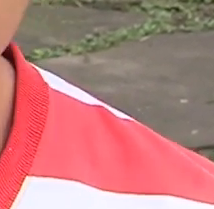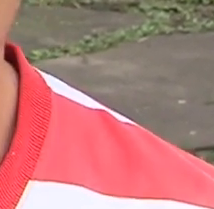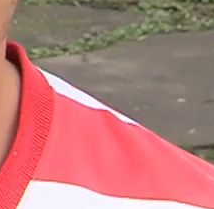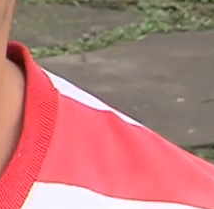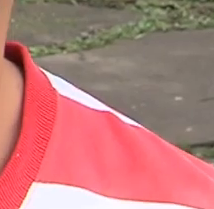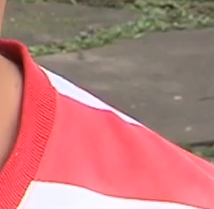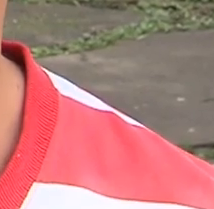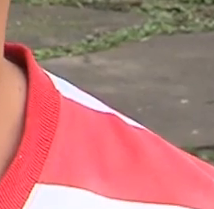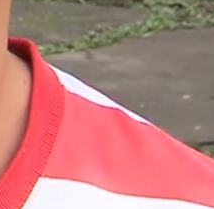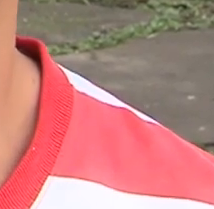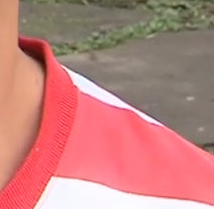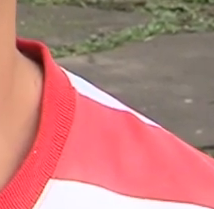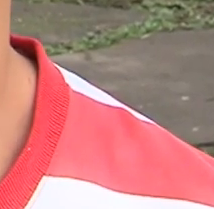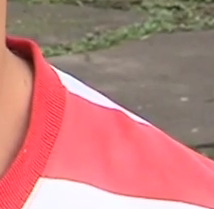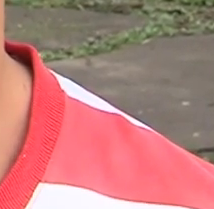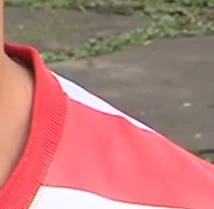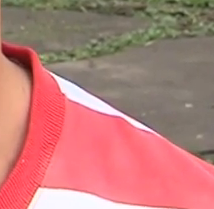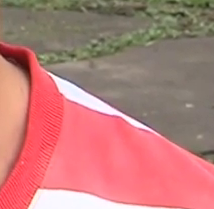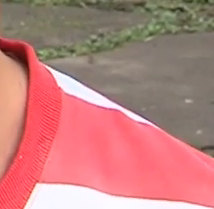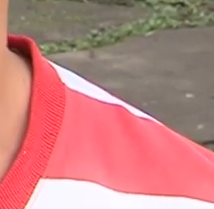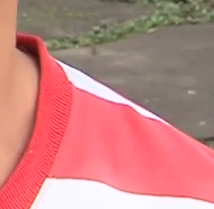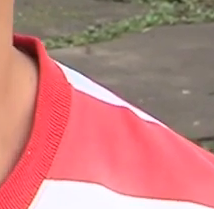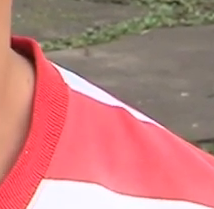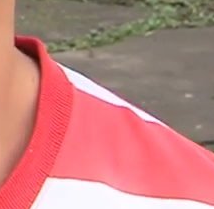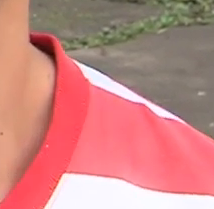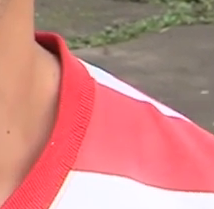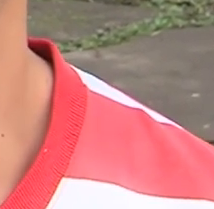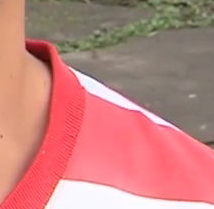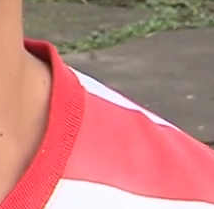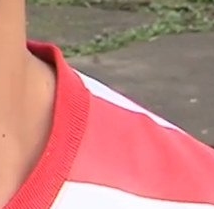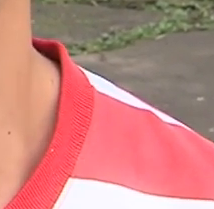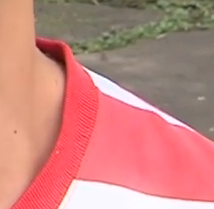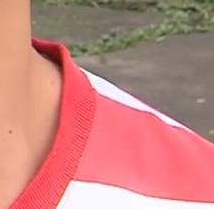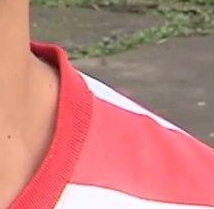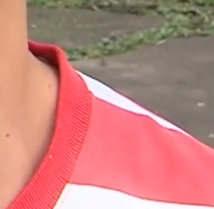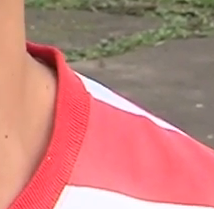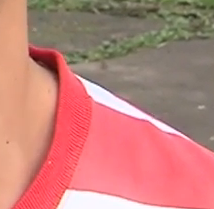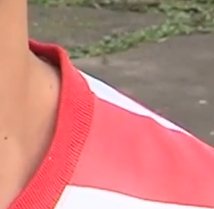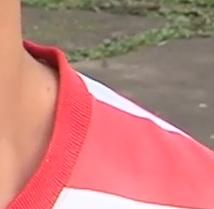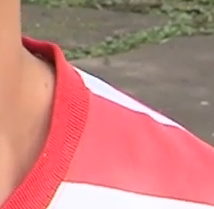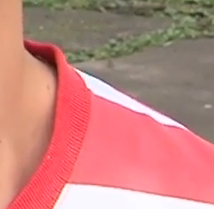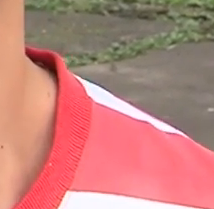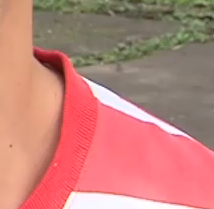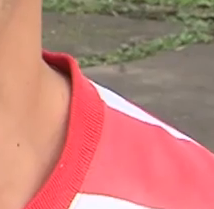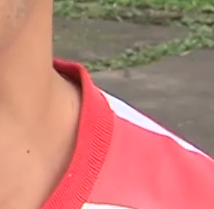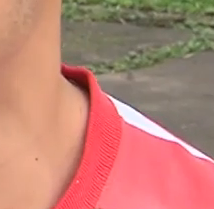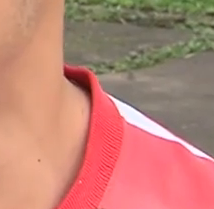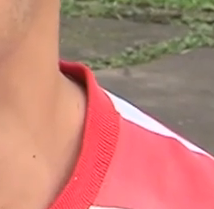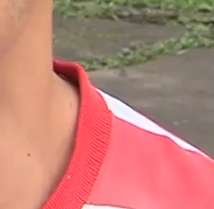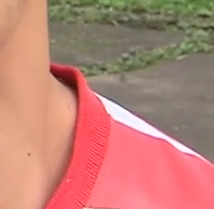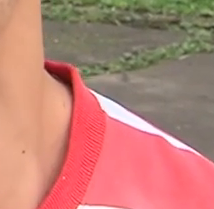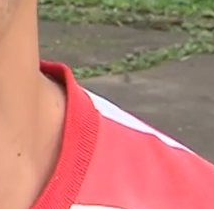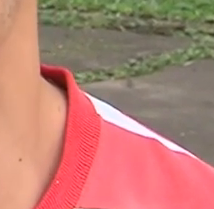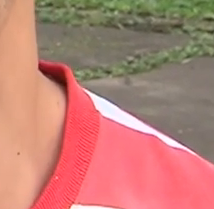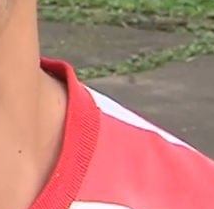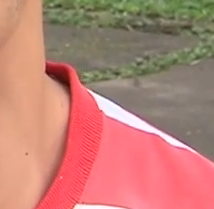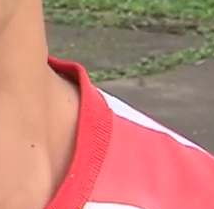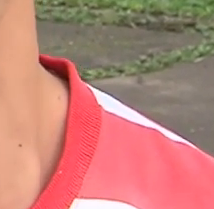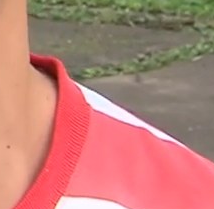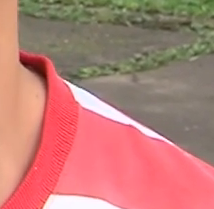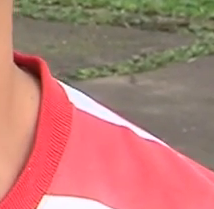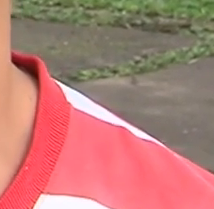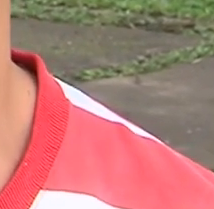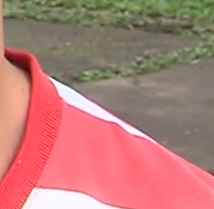estar en ese constante estas contratas de actividades a lo mejor para el esfuerzo de la mujer es